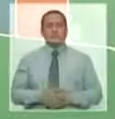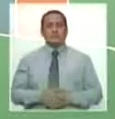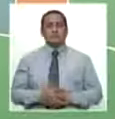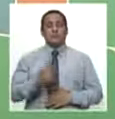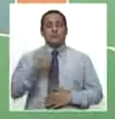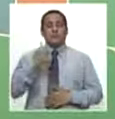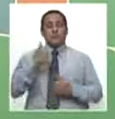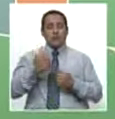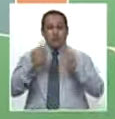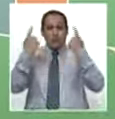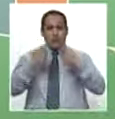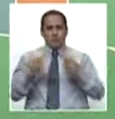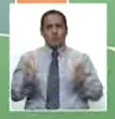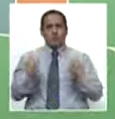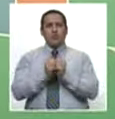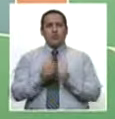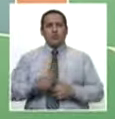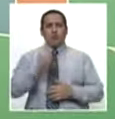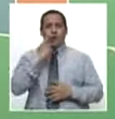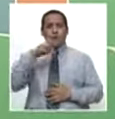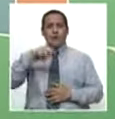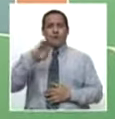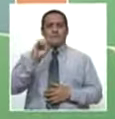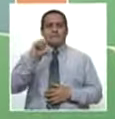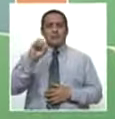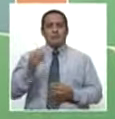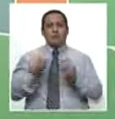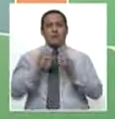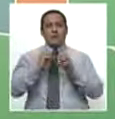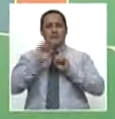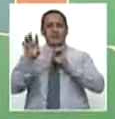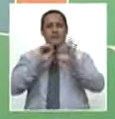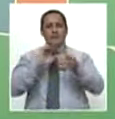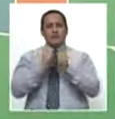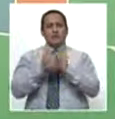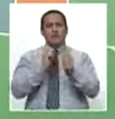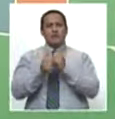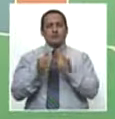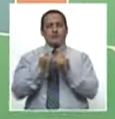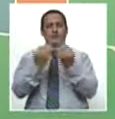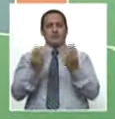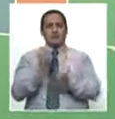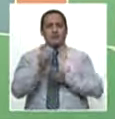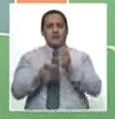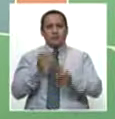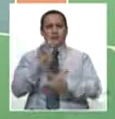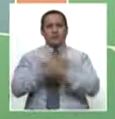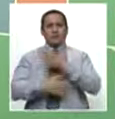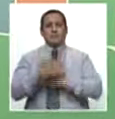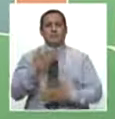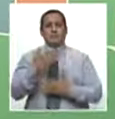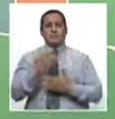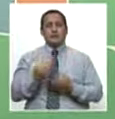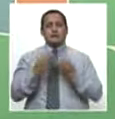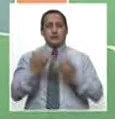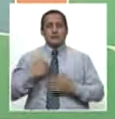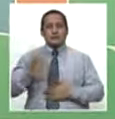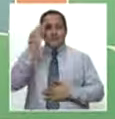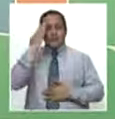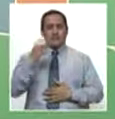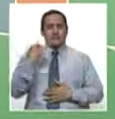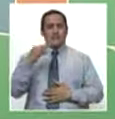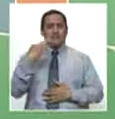Una buena iniciativa de parte de Pablo de Vinatea para difundir el deporte entre personas con discapacidad. Ya